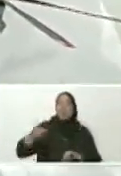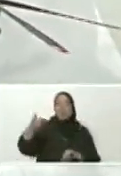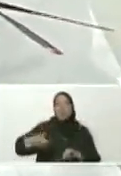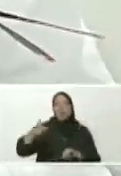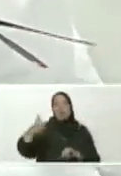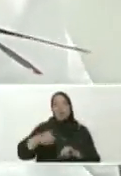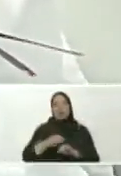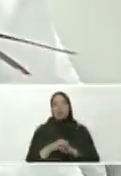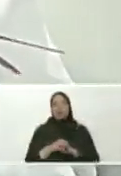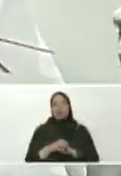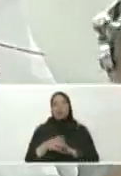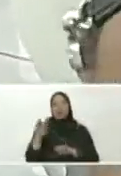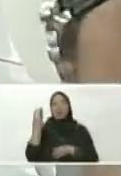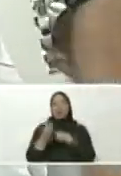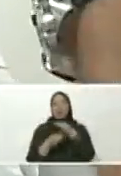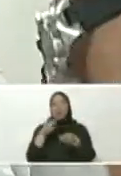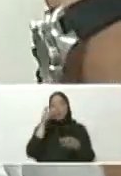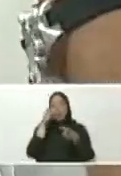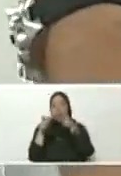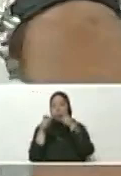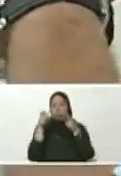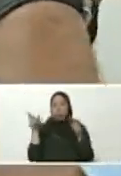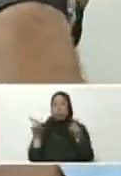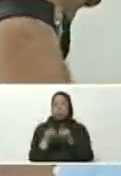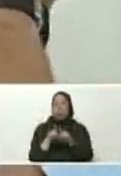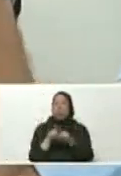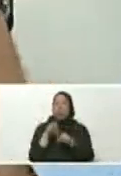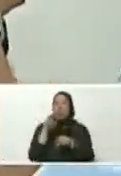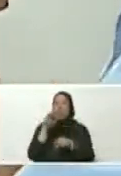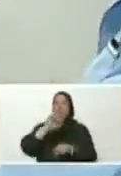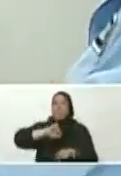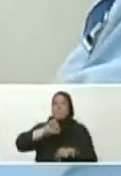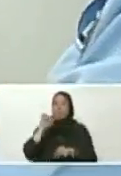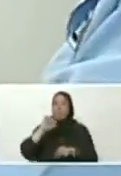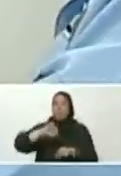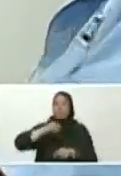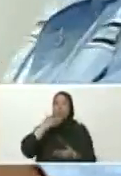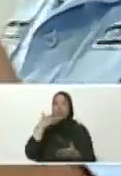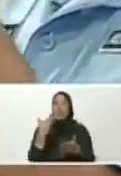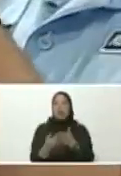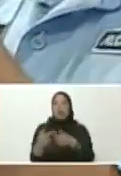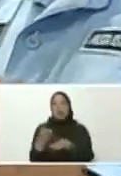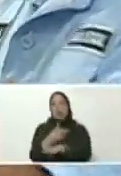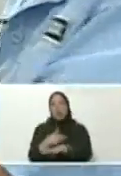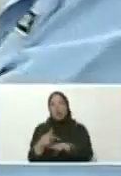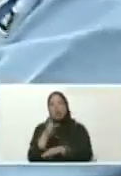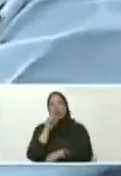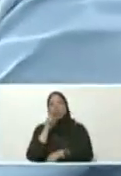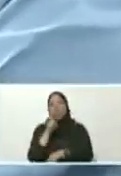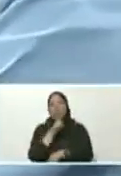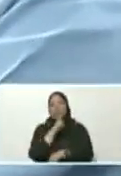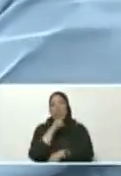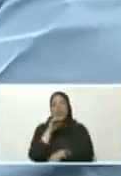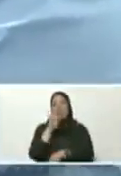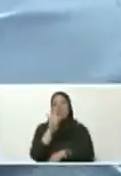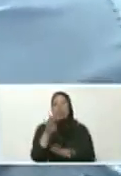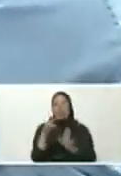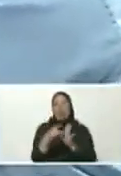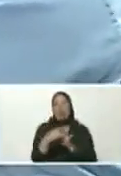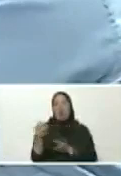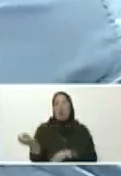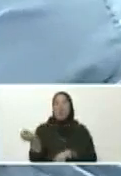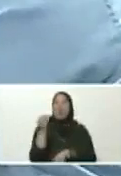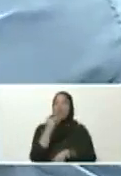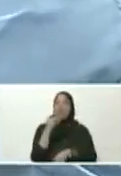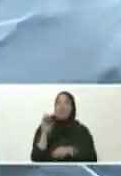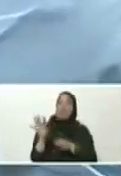para nosotros como organismo de seguridad, como cuerpo de policía del Estado. Gracias, ciudadano gobernador, en nombre de los 4.000 y un poco más